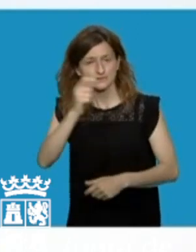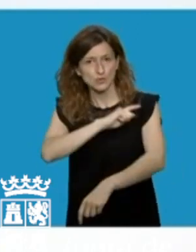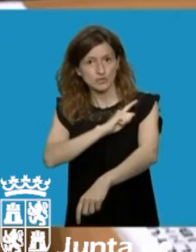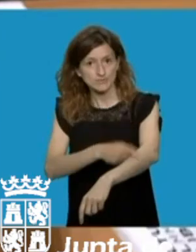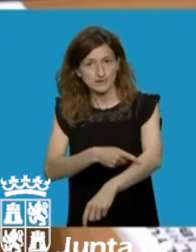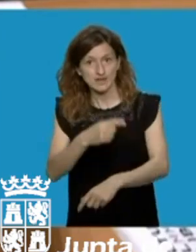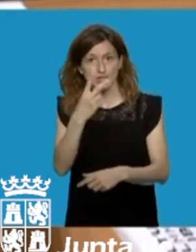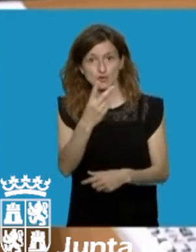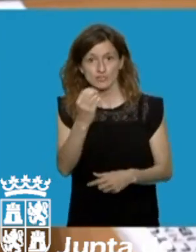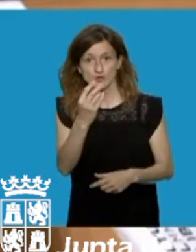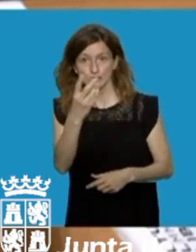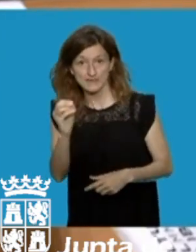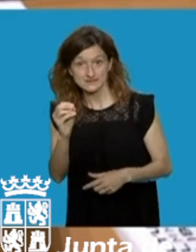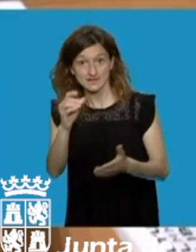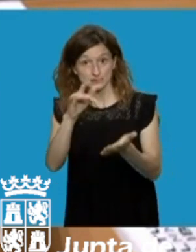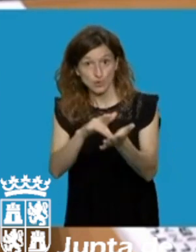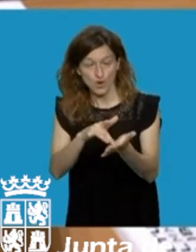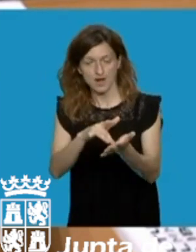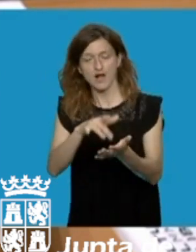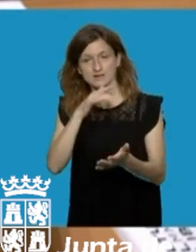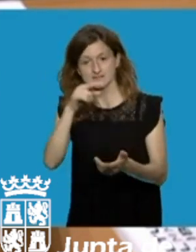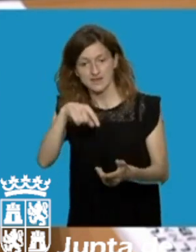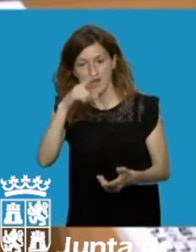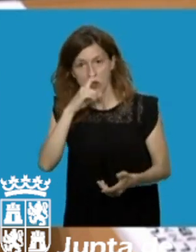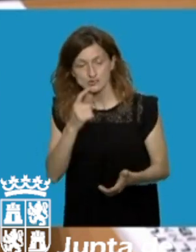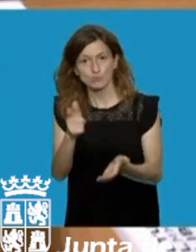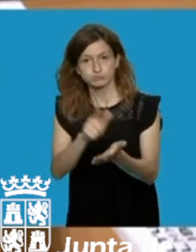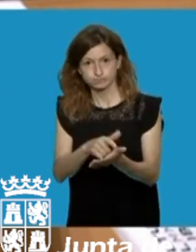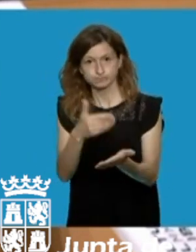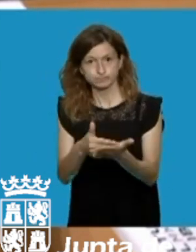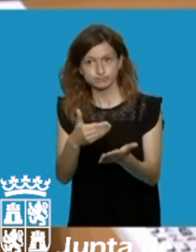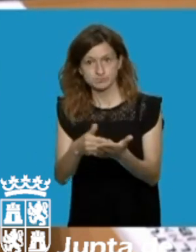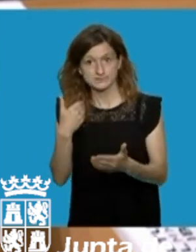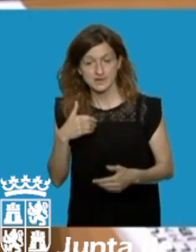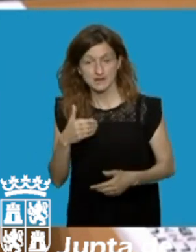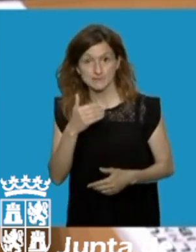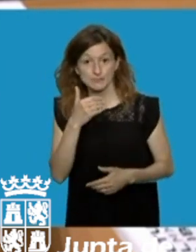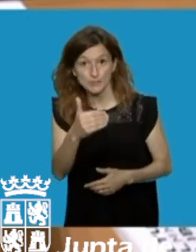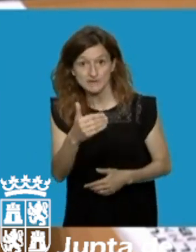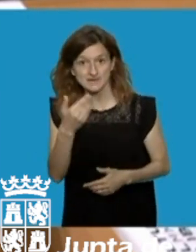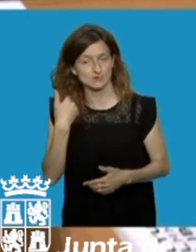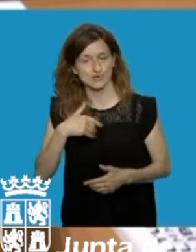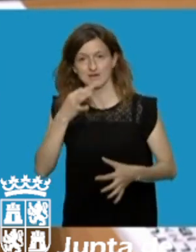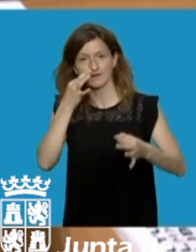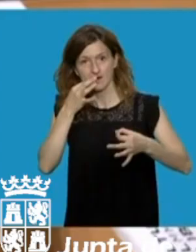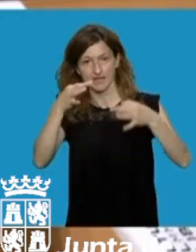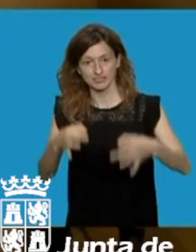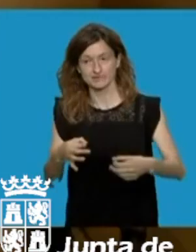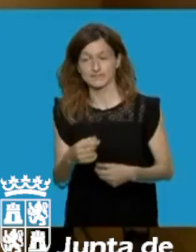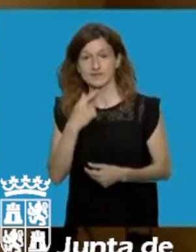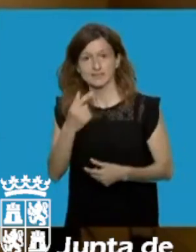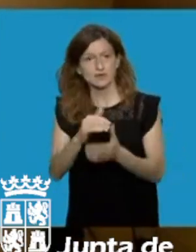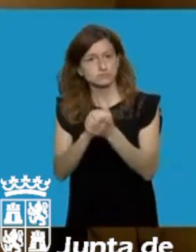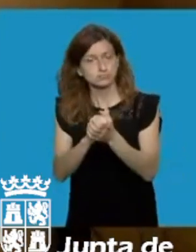que obtuviste en 2020 han continuado durante este año y eres sin duda no solo una promesa, sino ya toda una realidad. Mi